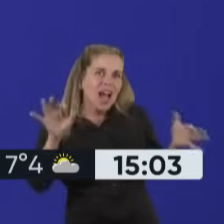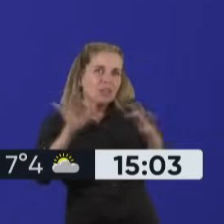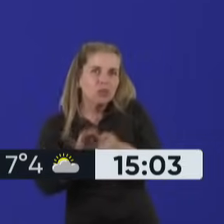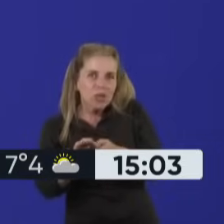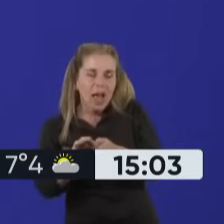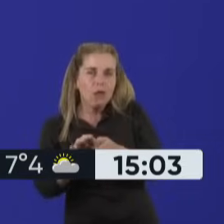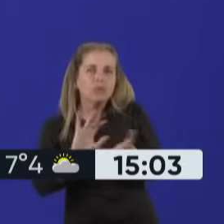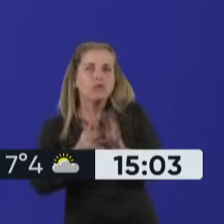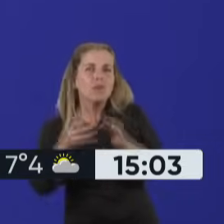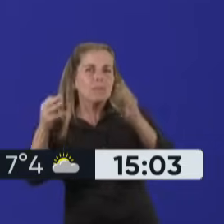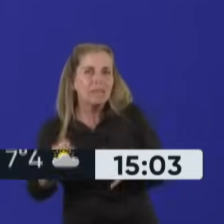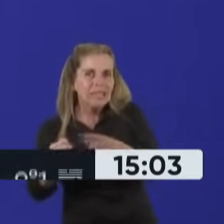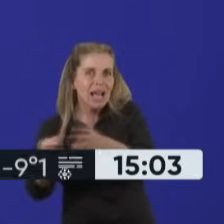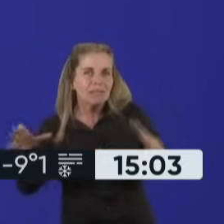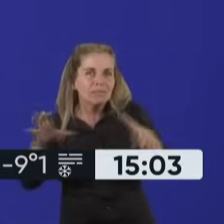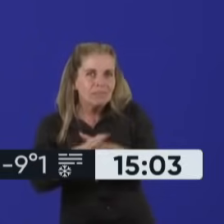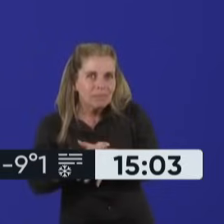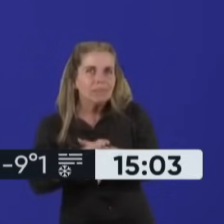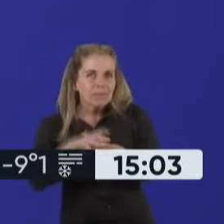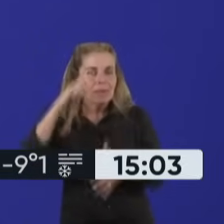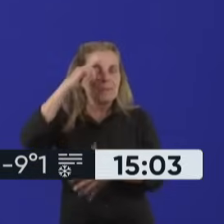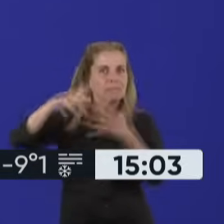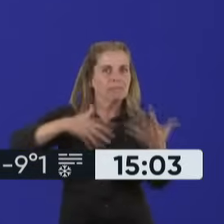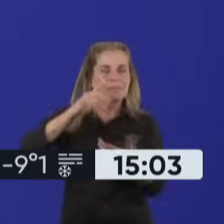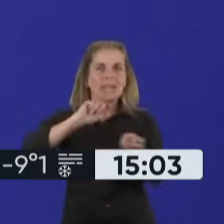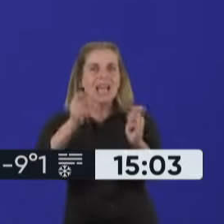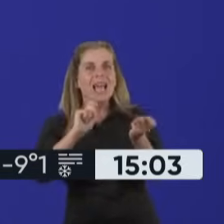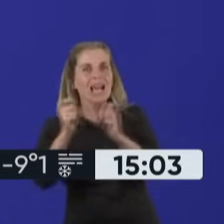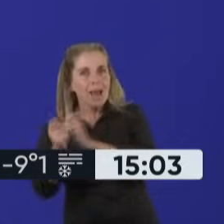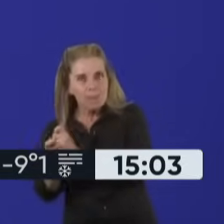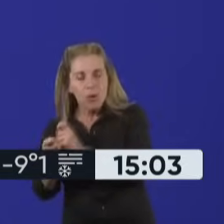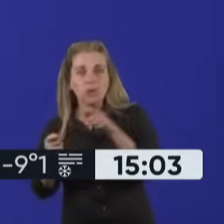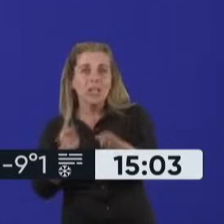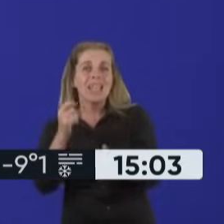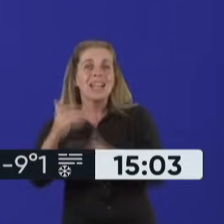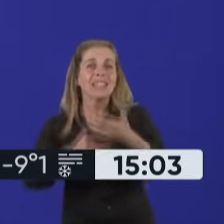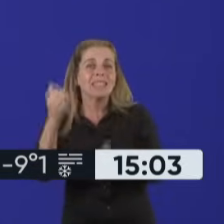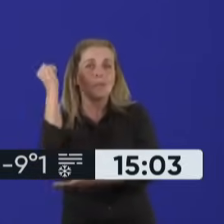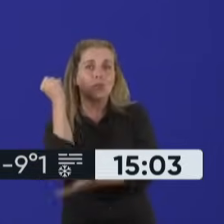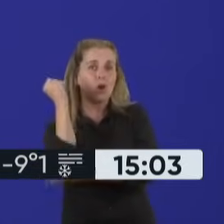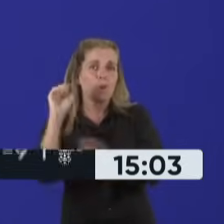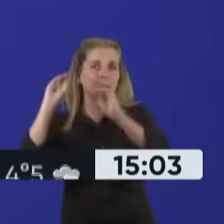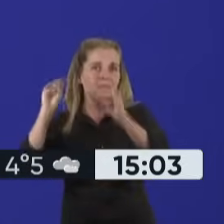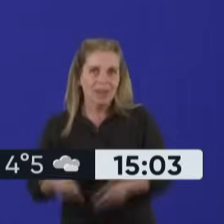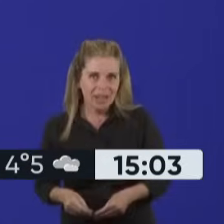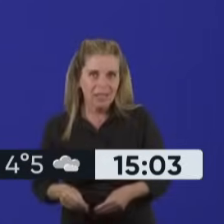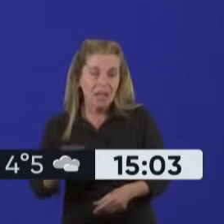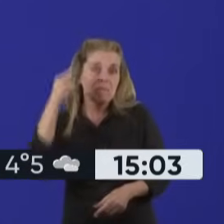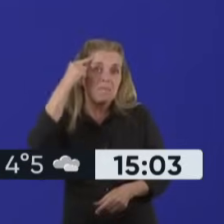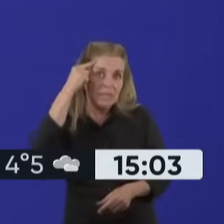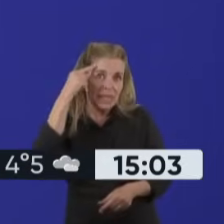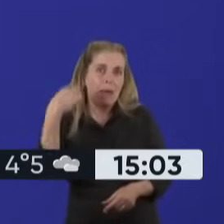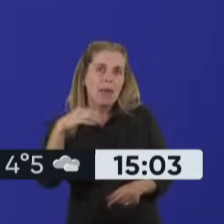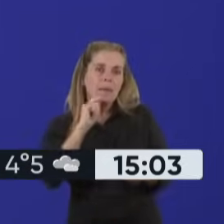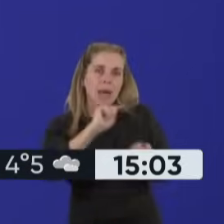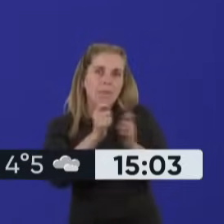estructuras concentradas, se generaban una maraña de regulaciones que terminaba matando el crecimiento económico. Y que lo que había que hacer era desregular